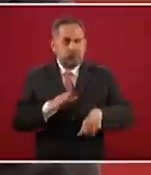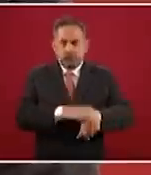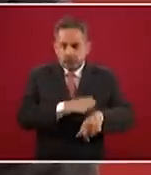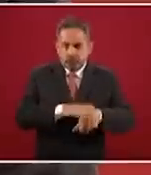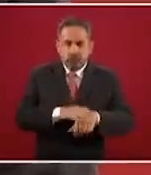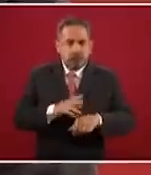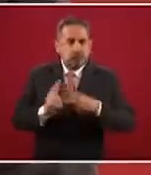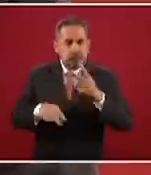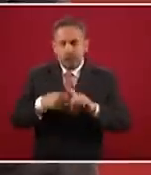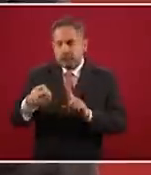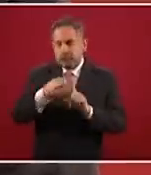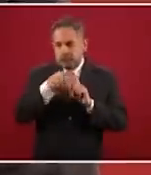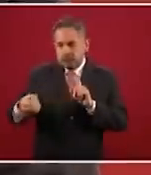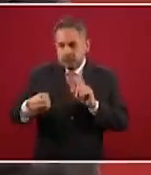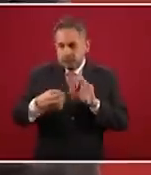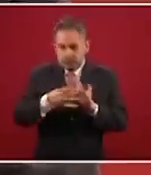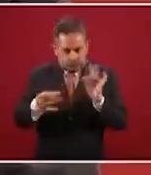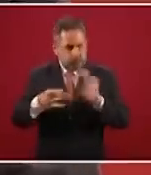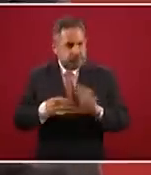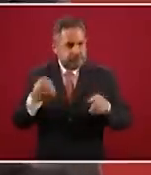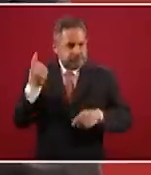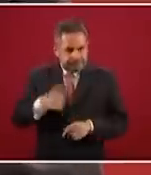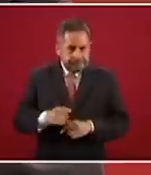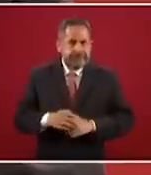ponga orden, que no haya